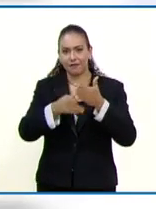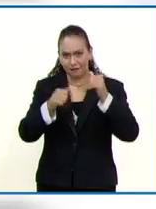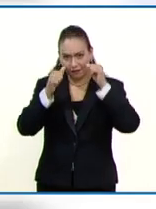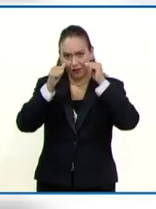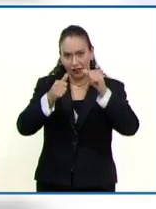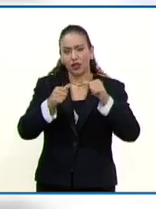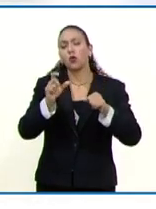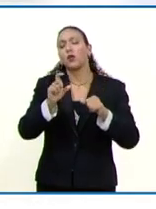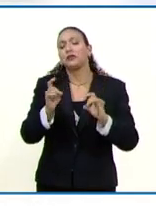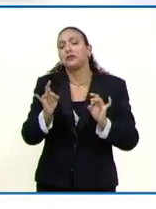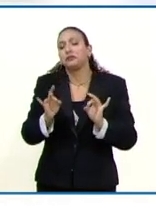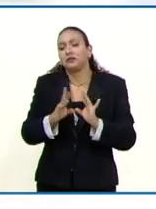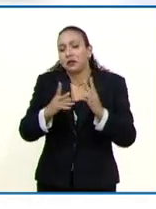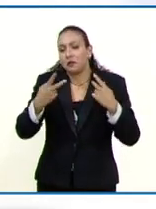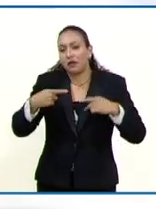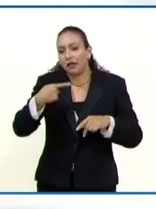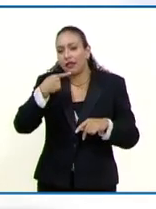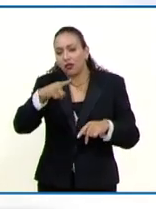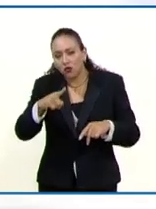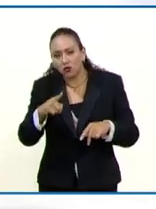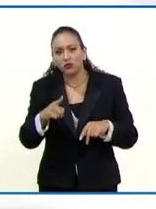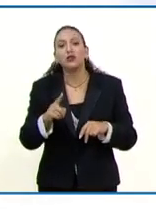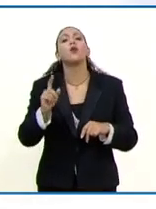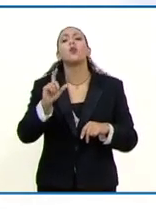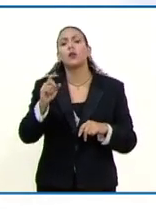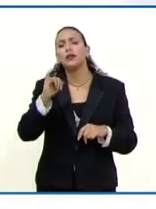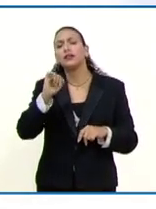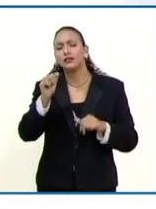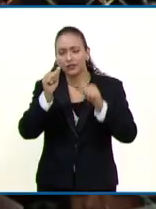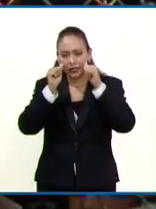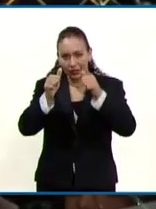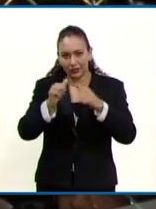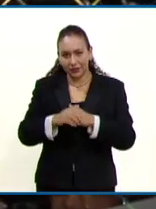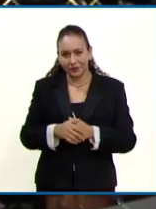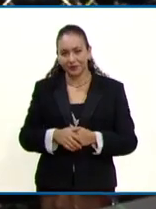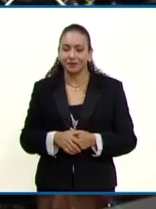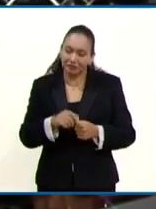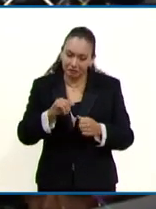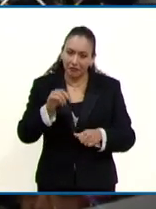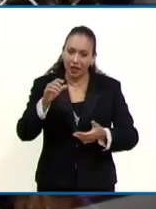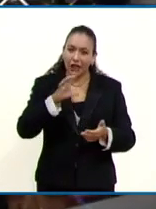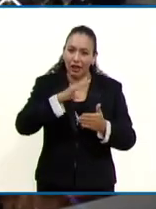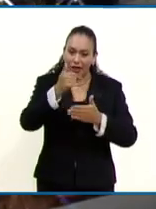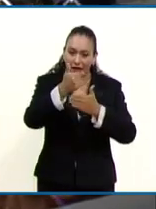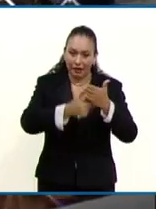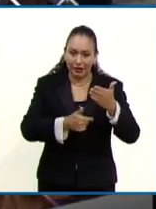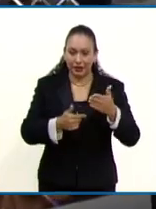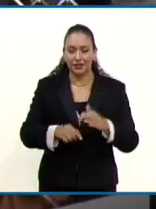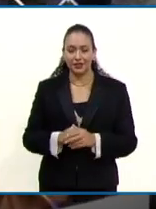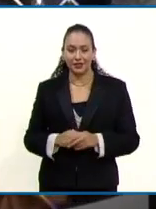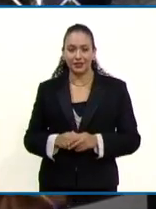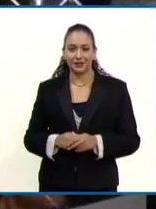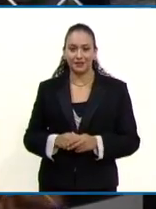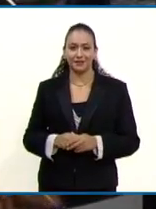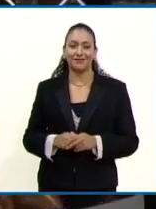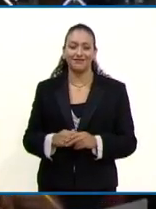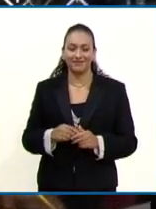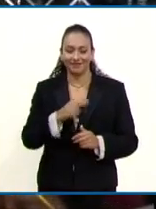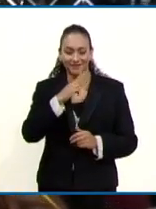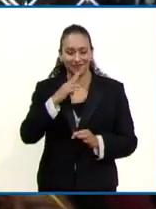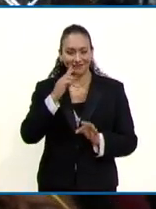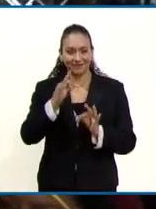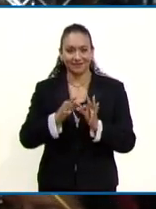pesar de que juzgados y tribunales federales mantengan sus puertas cerradas. Para el canal del Poder Judicial de la Federación, Juan